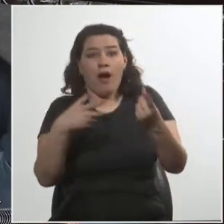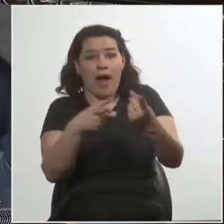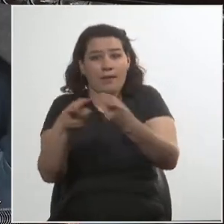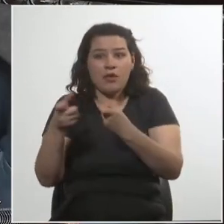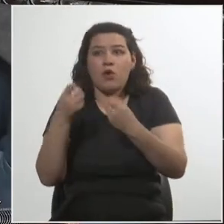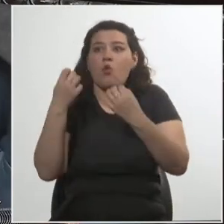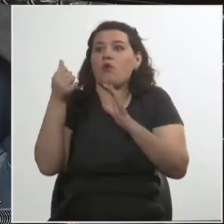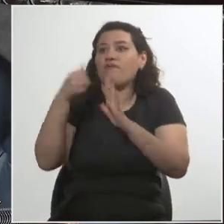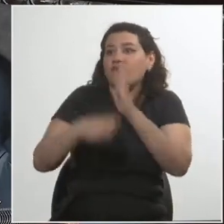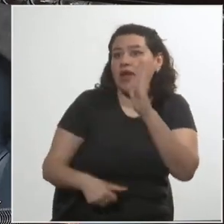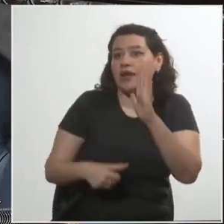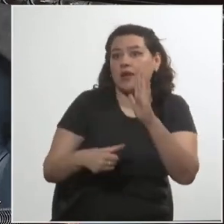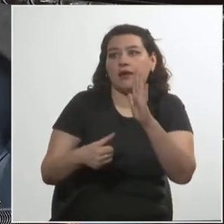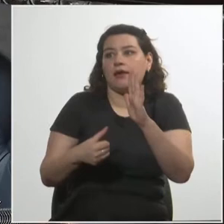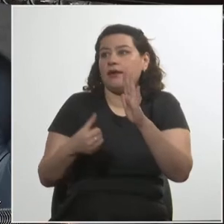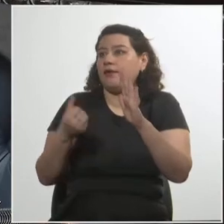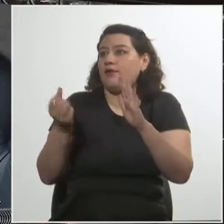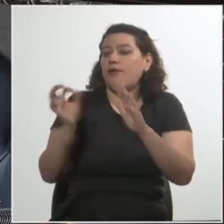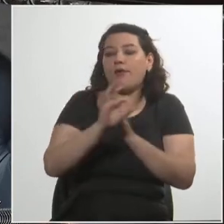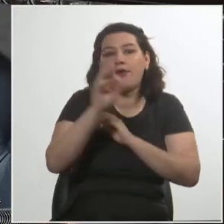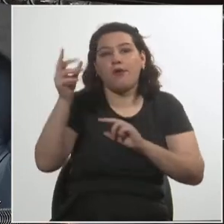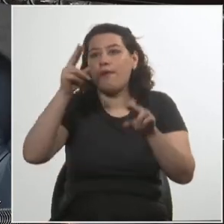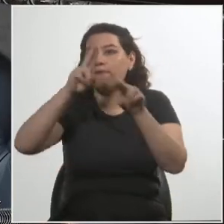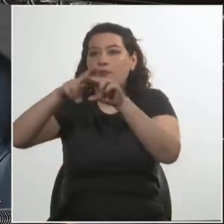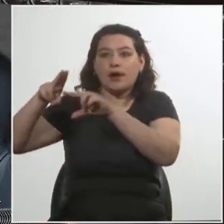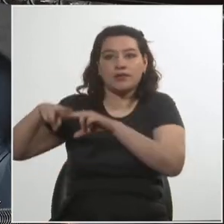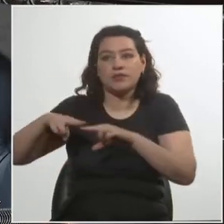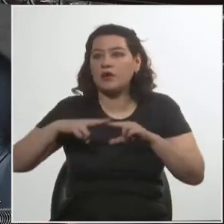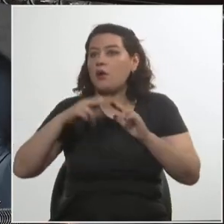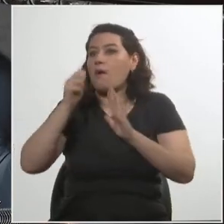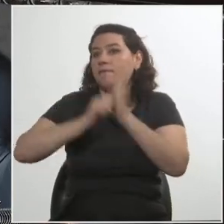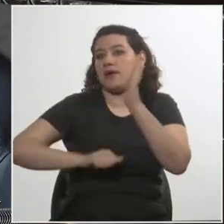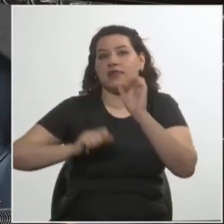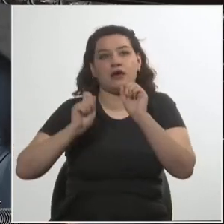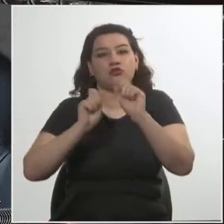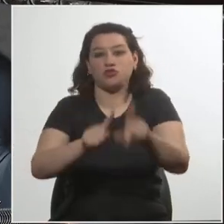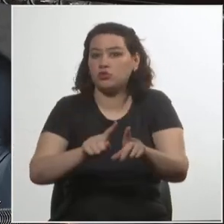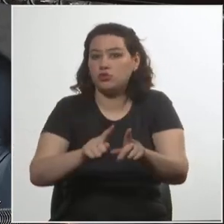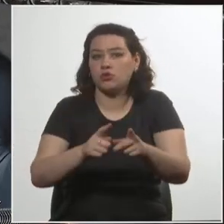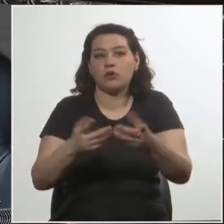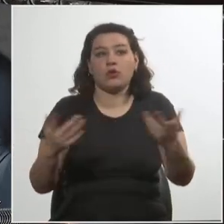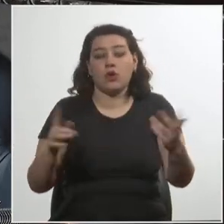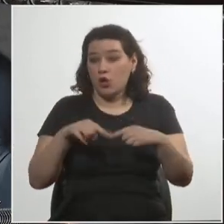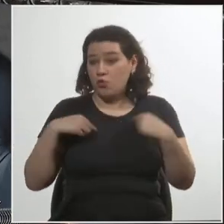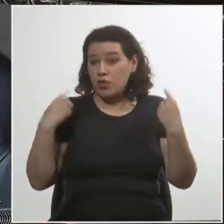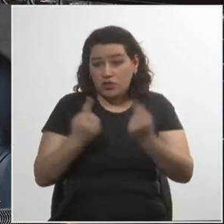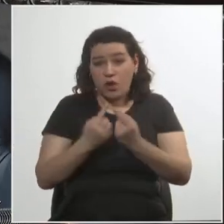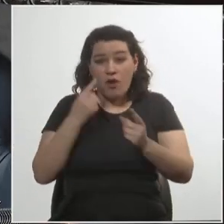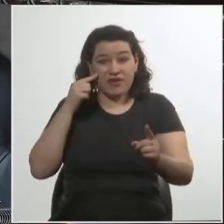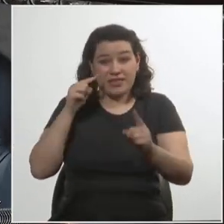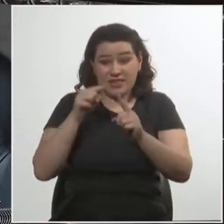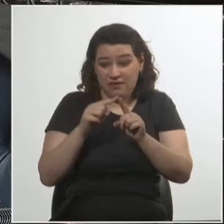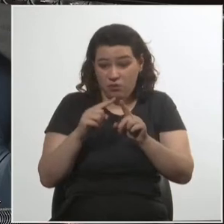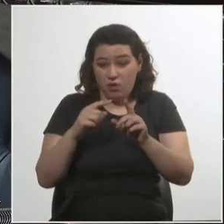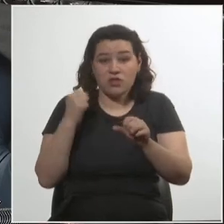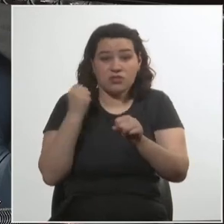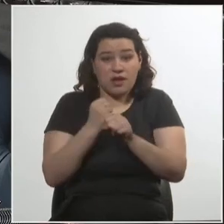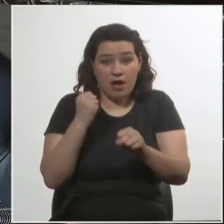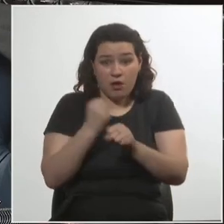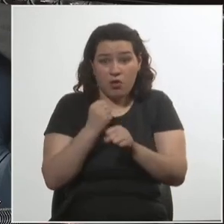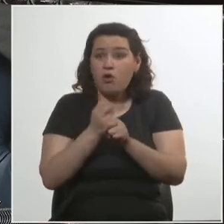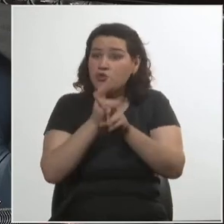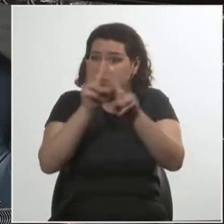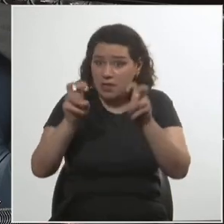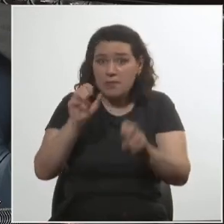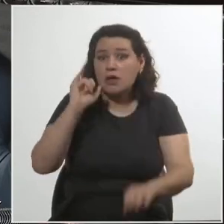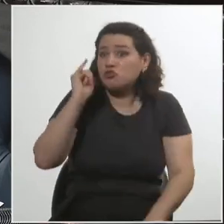pérdida de la vida o daños este a su persona O sea que nuestra voluntad política de trabajar este